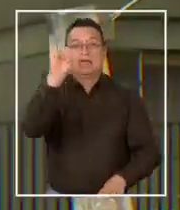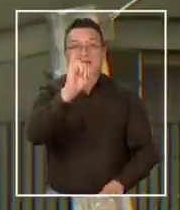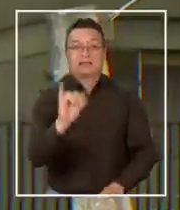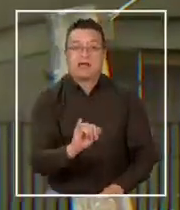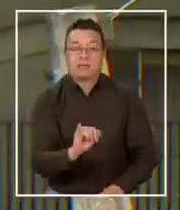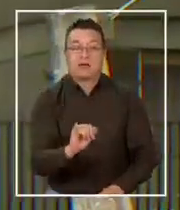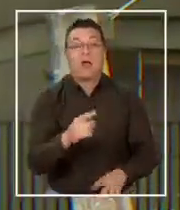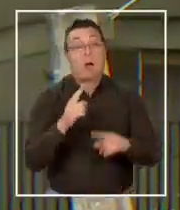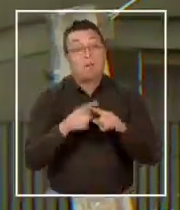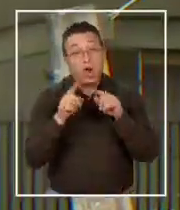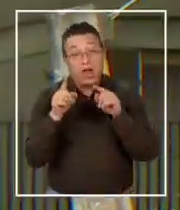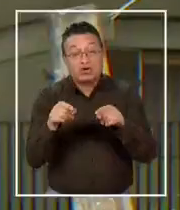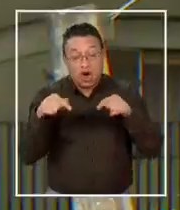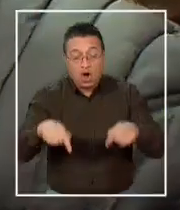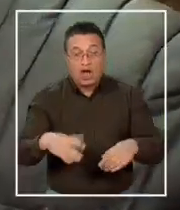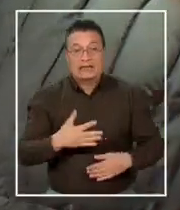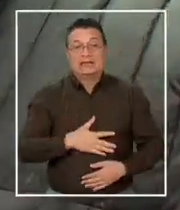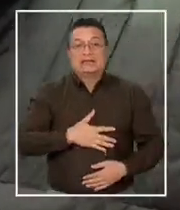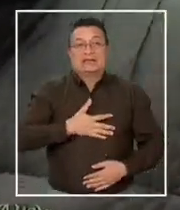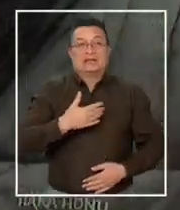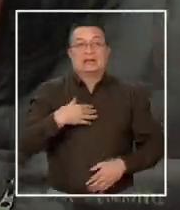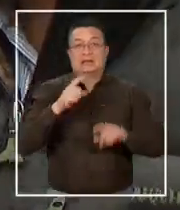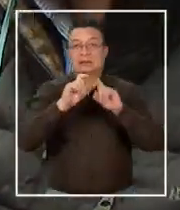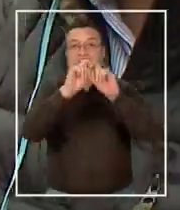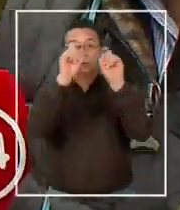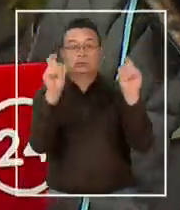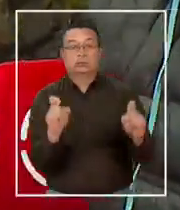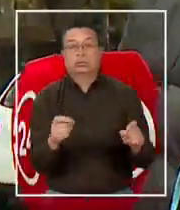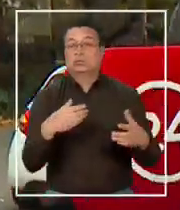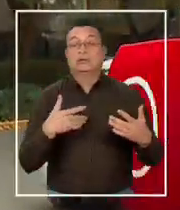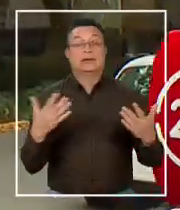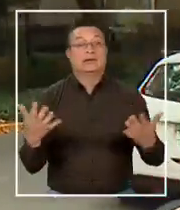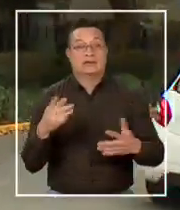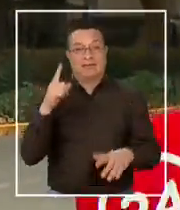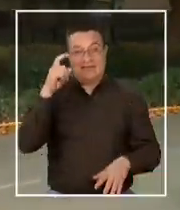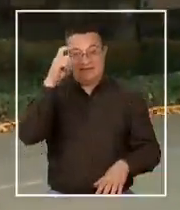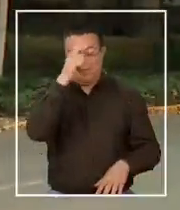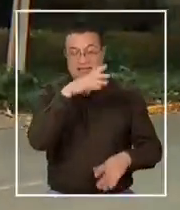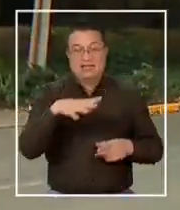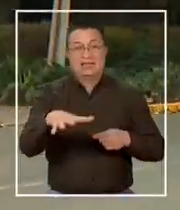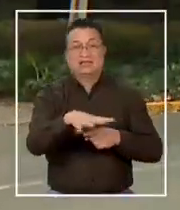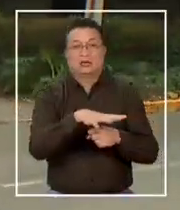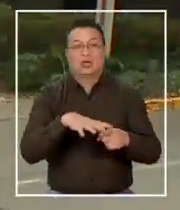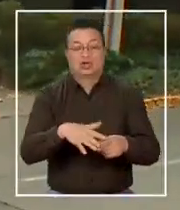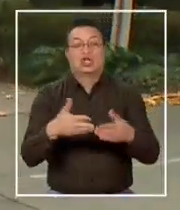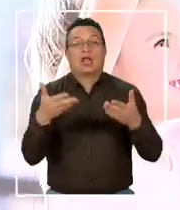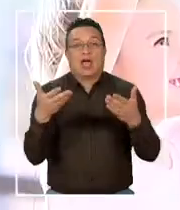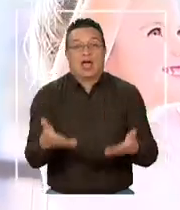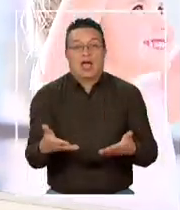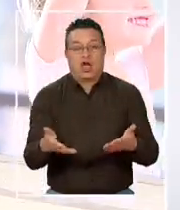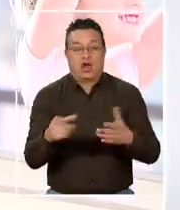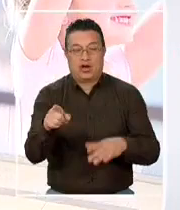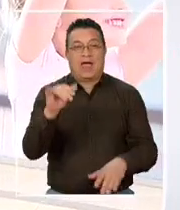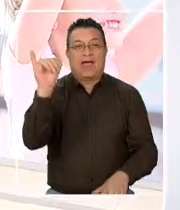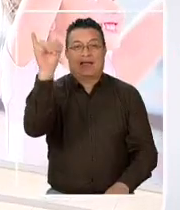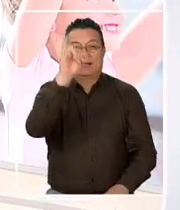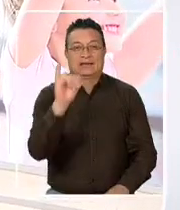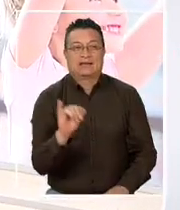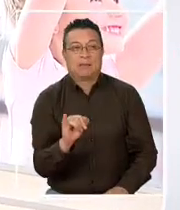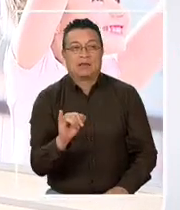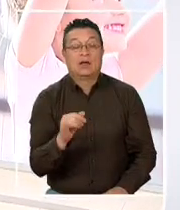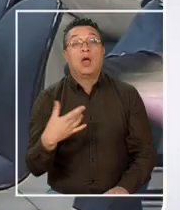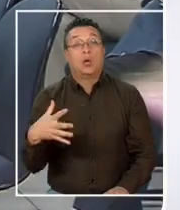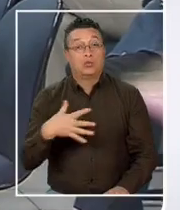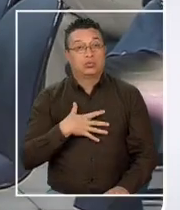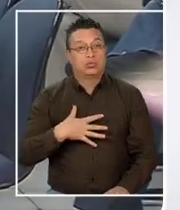ISAPRE. Por ello, hoy dice sentir mucha incertidumbre debido al complejo momento que enfrenta el sistema privado.